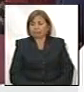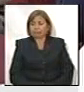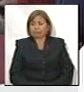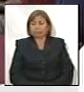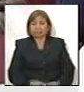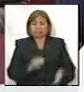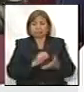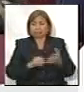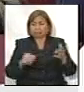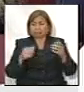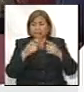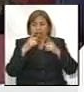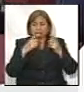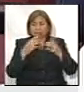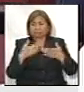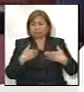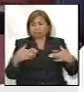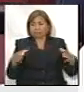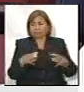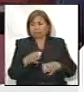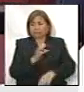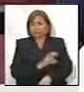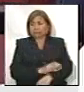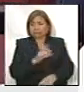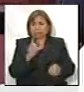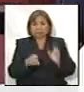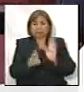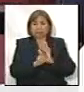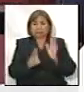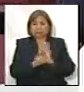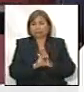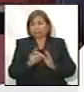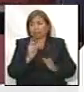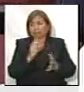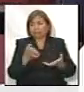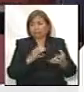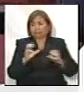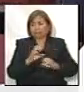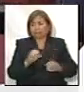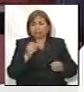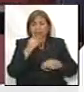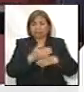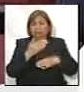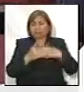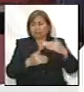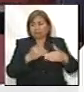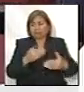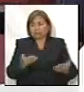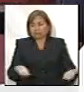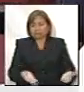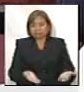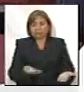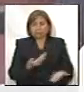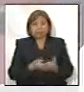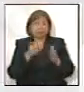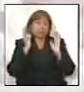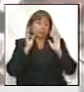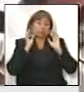a quitarle más imagen de la que ya tiene el Congreso, con algunos voluntarios que se prestan a decir no quieren hacerlo, no quieren avanzar, acá, yo